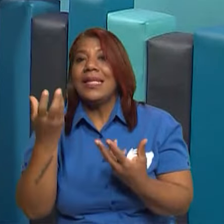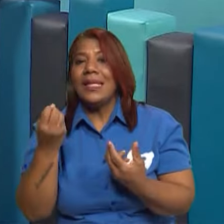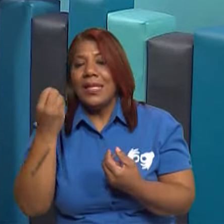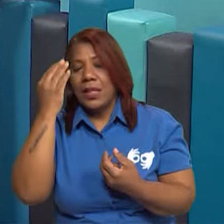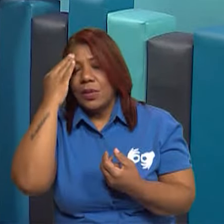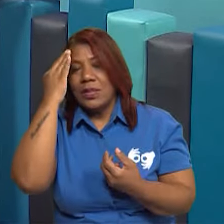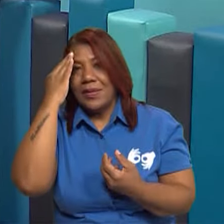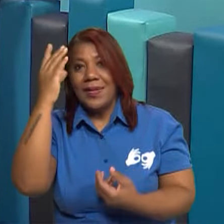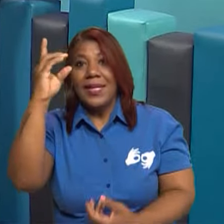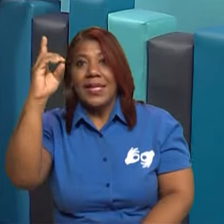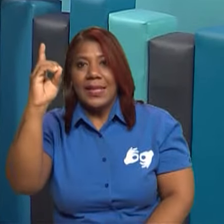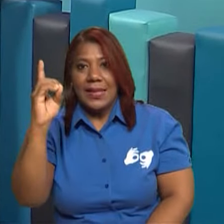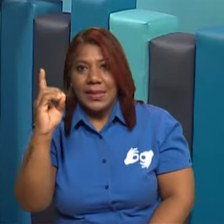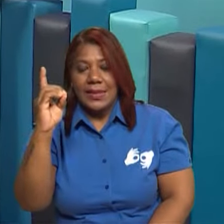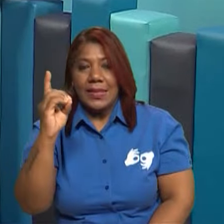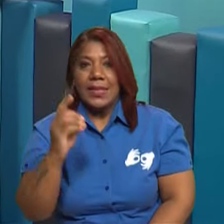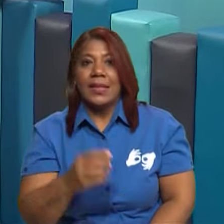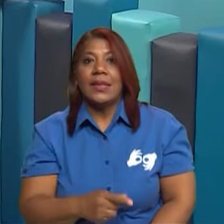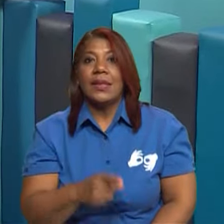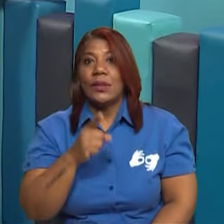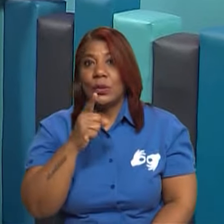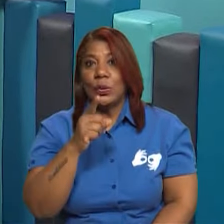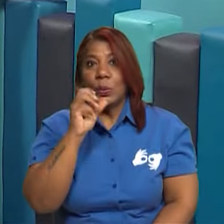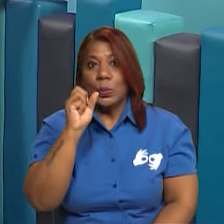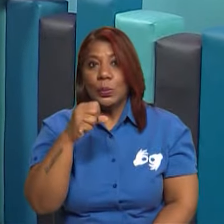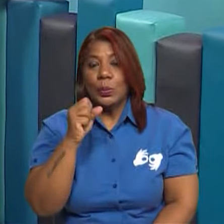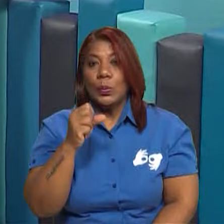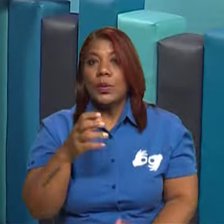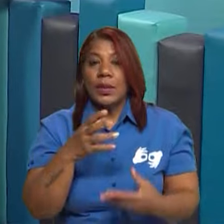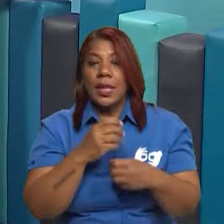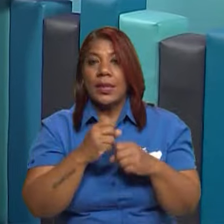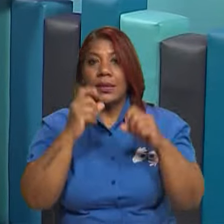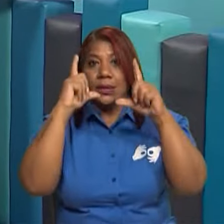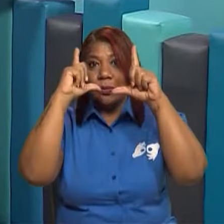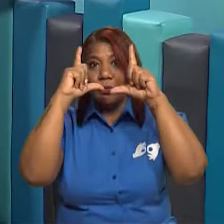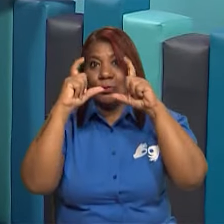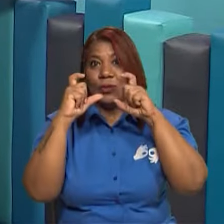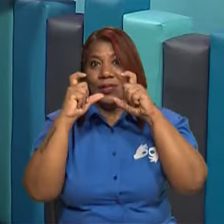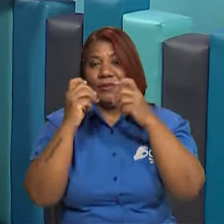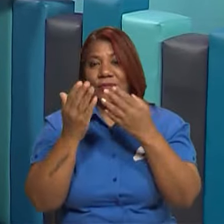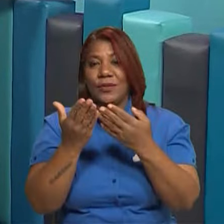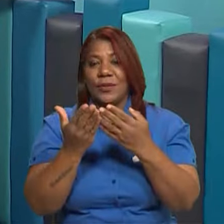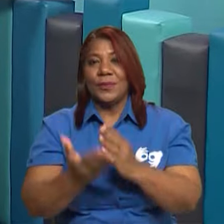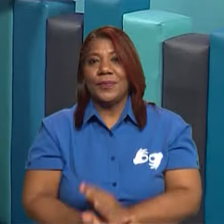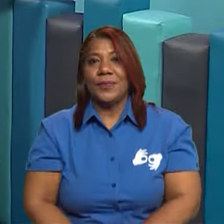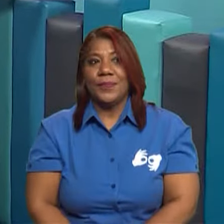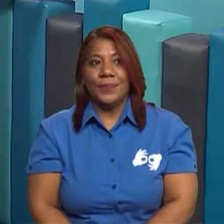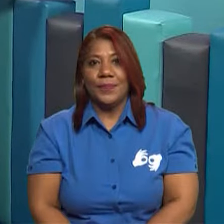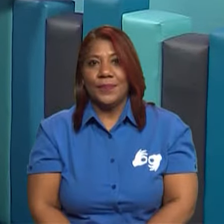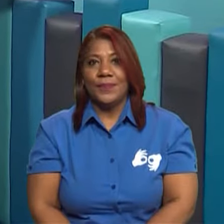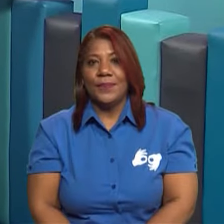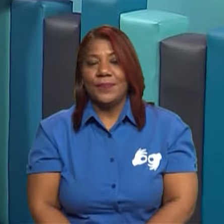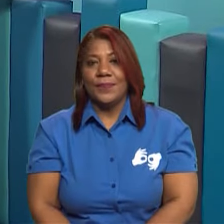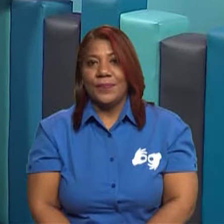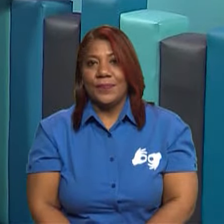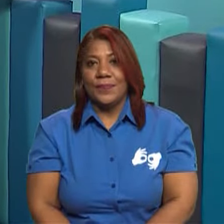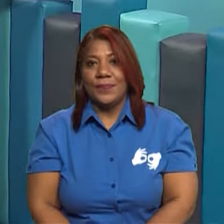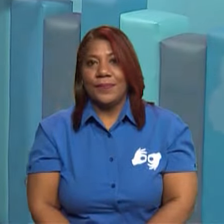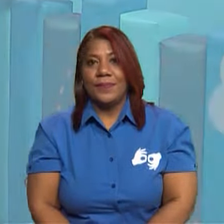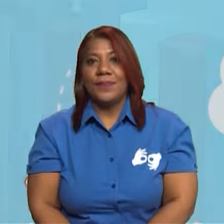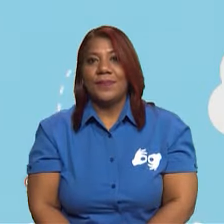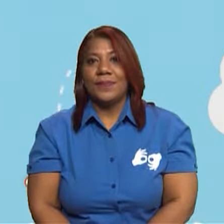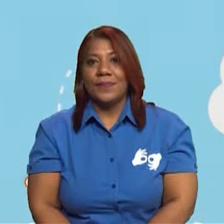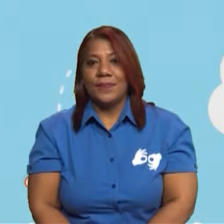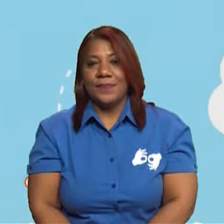decenas. Muy bien, ahora los invito a que puedan hacer una captura de pantalla, ver la consigna de abajo y que lo puedan realizar